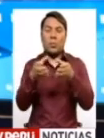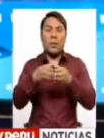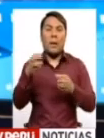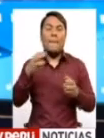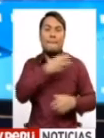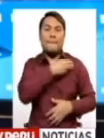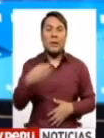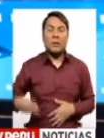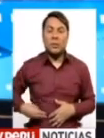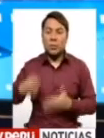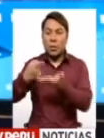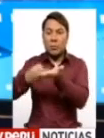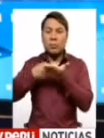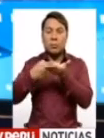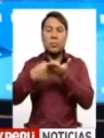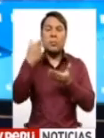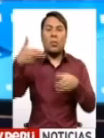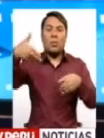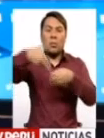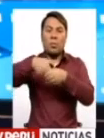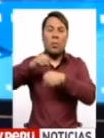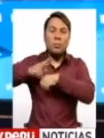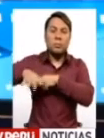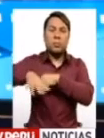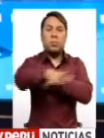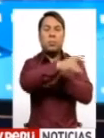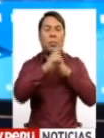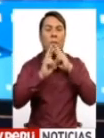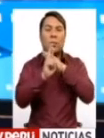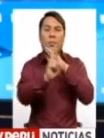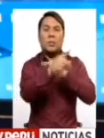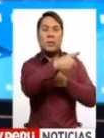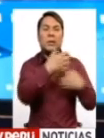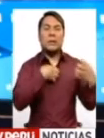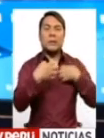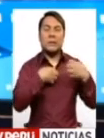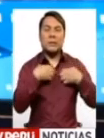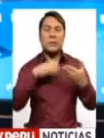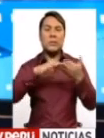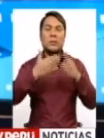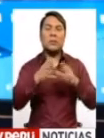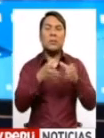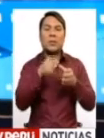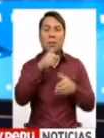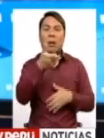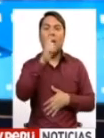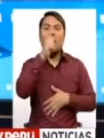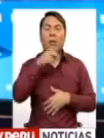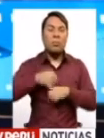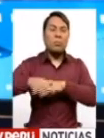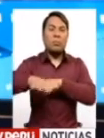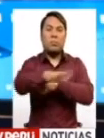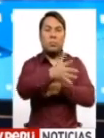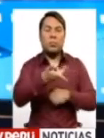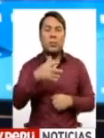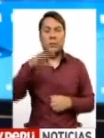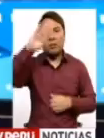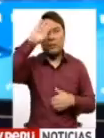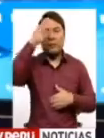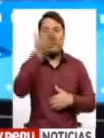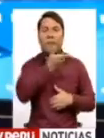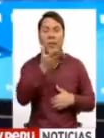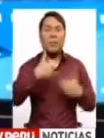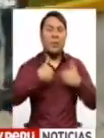evaluar los daños ocasionados por los recientes derrames de petróleo que afectan las cuencas de agua que abastecen a sus comunidades.